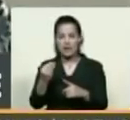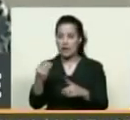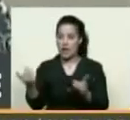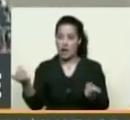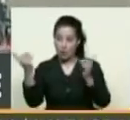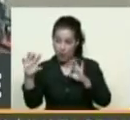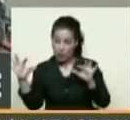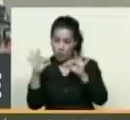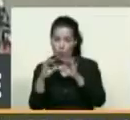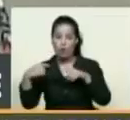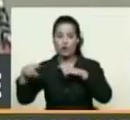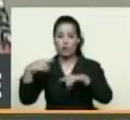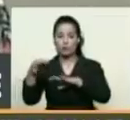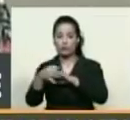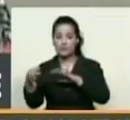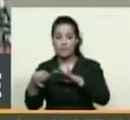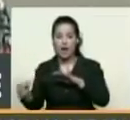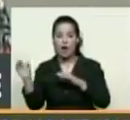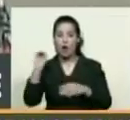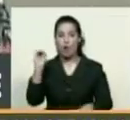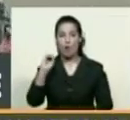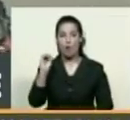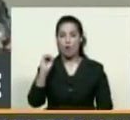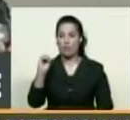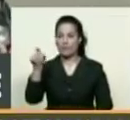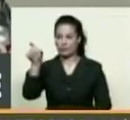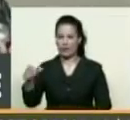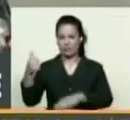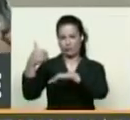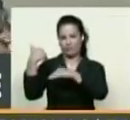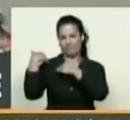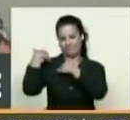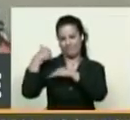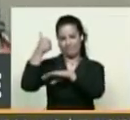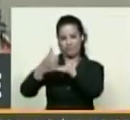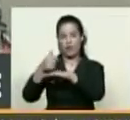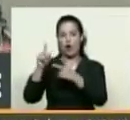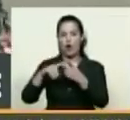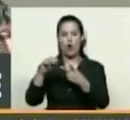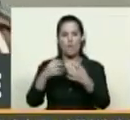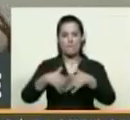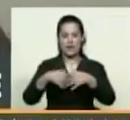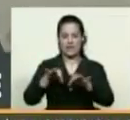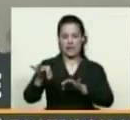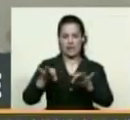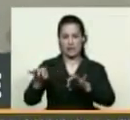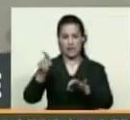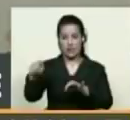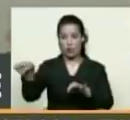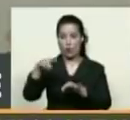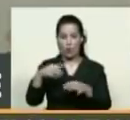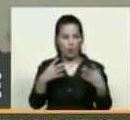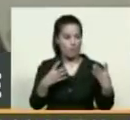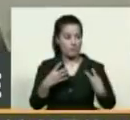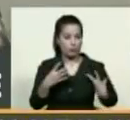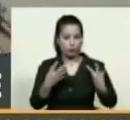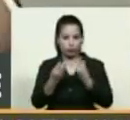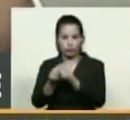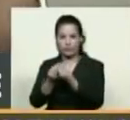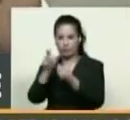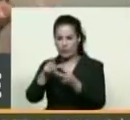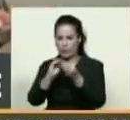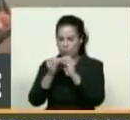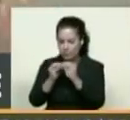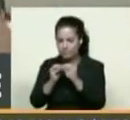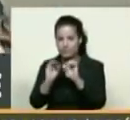coordinadores municipales, coordinadores de centros, operadores de máquinas, técnicos de soporte, se pudiera hacer la instalación.